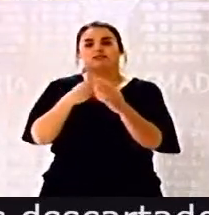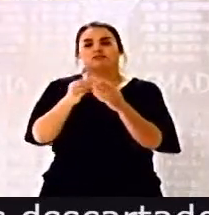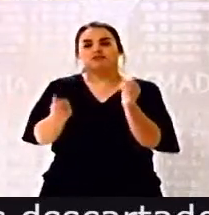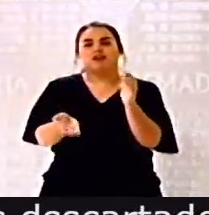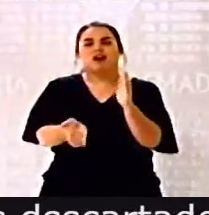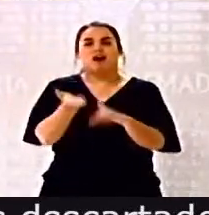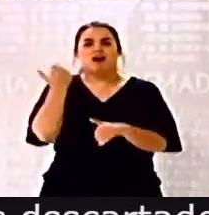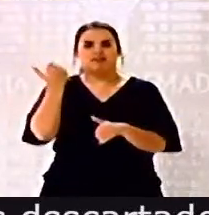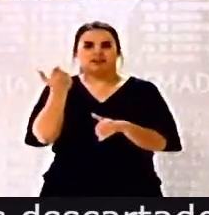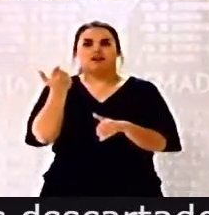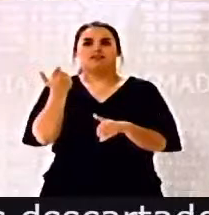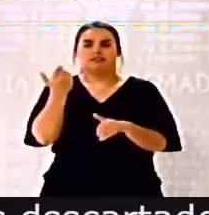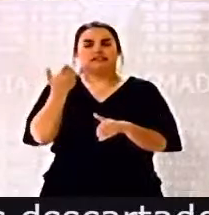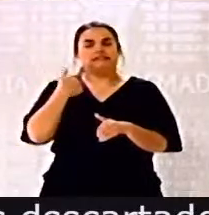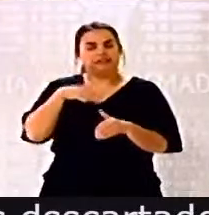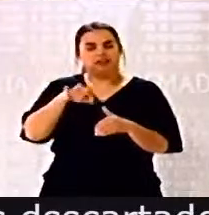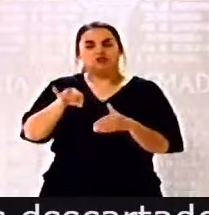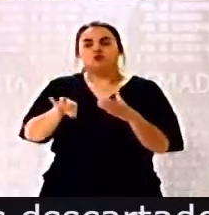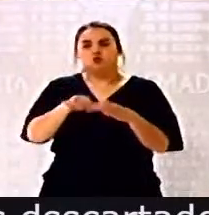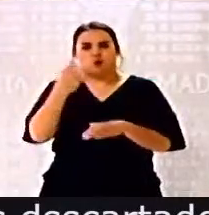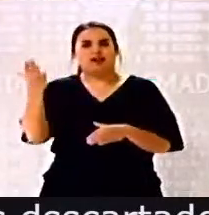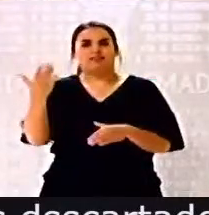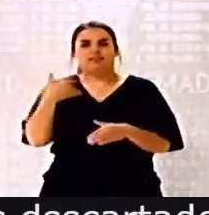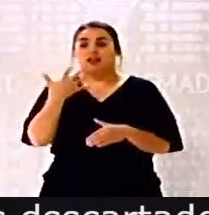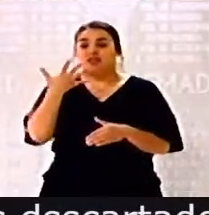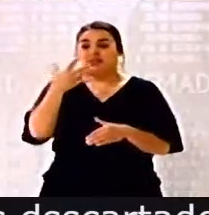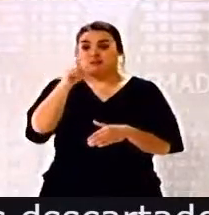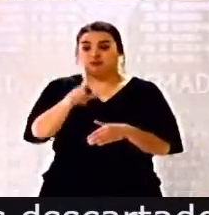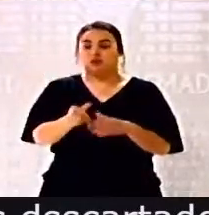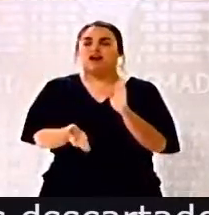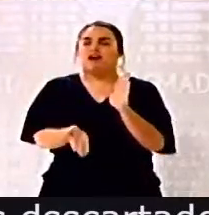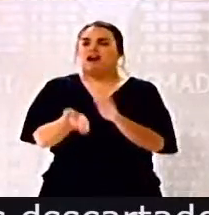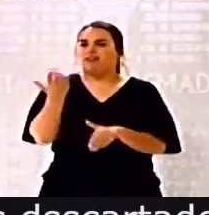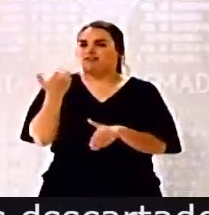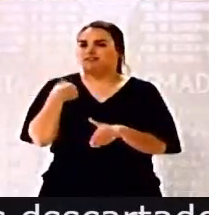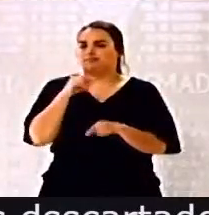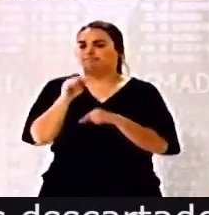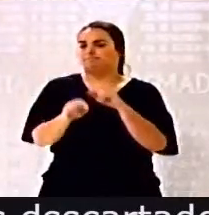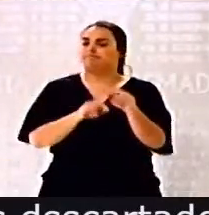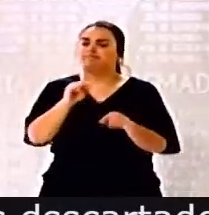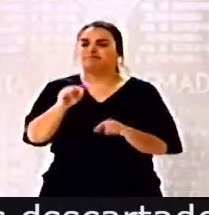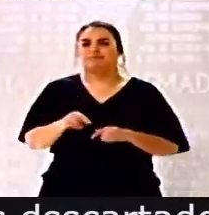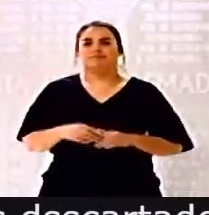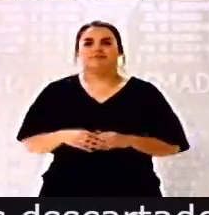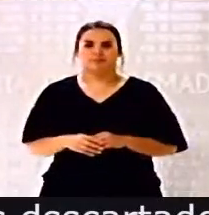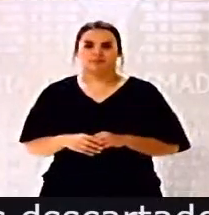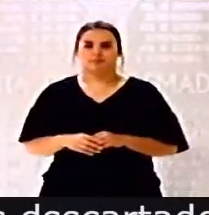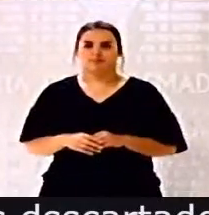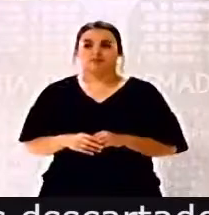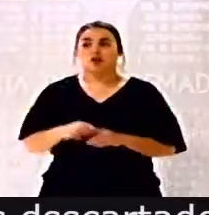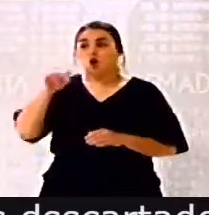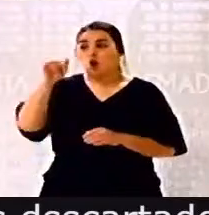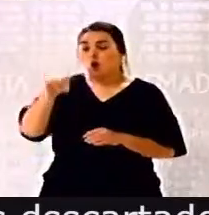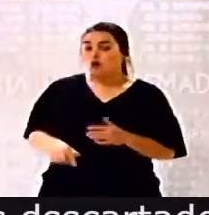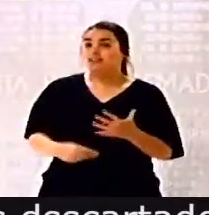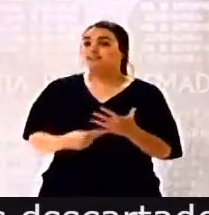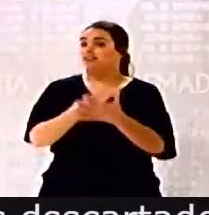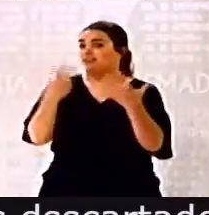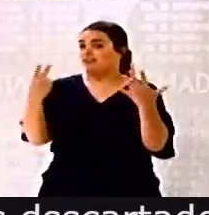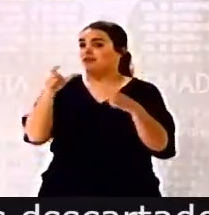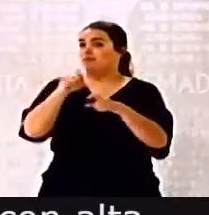que afortunadamente le hemos podido dar a esas 5 personas el alta epidemiológica. Hoy tenemos 17